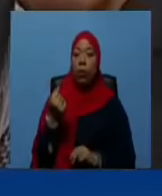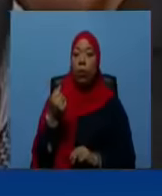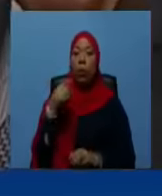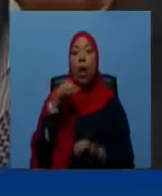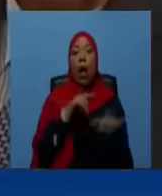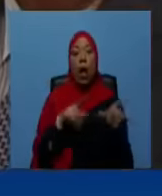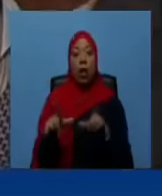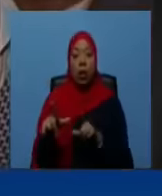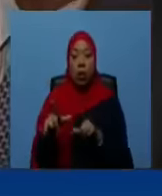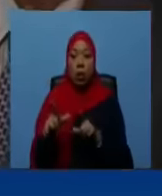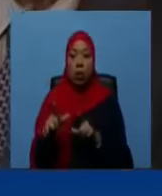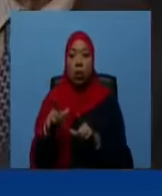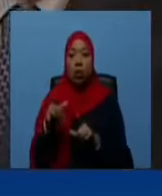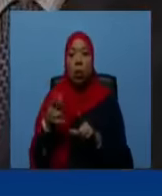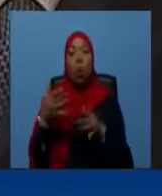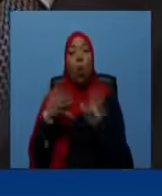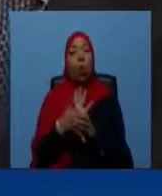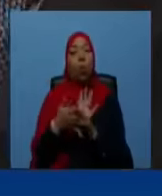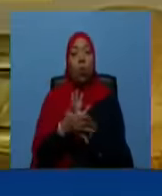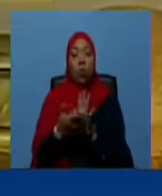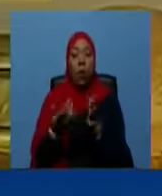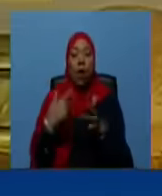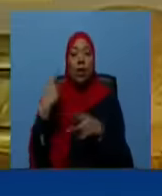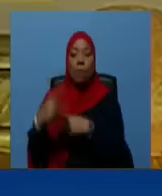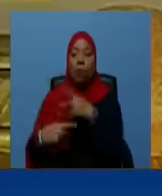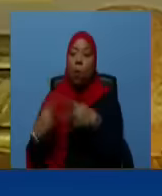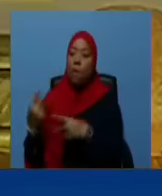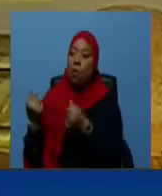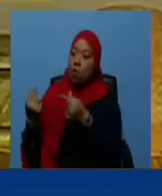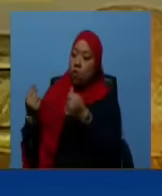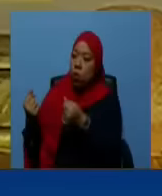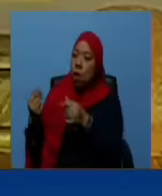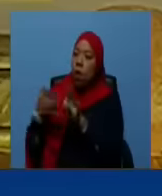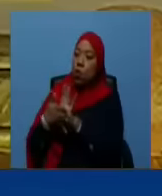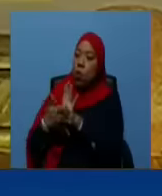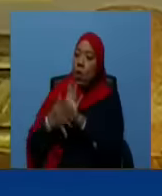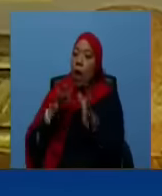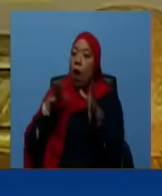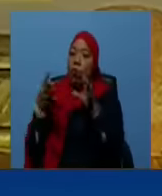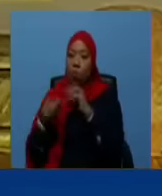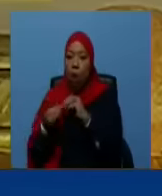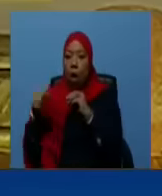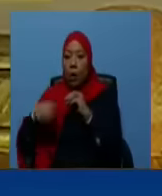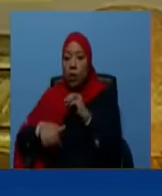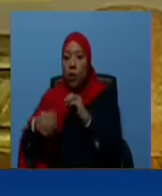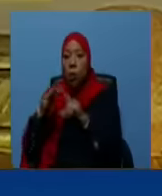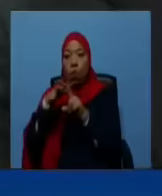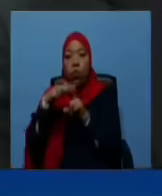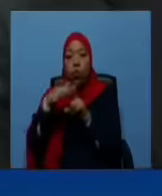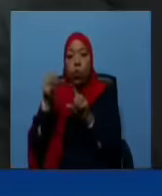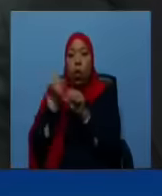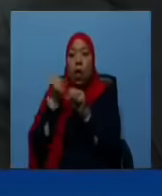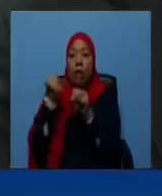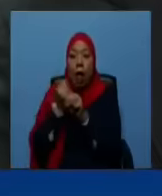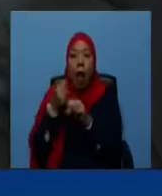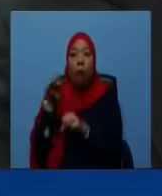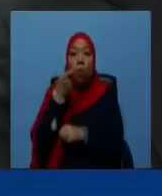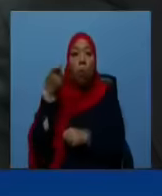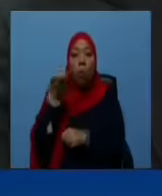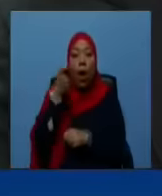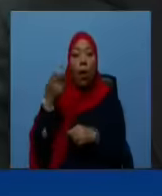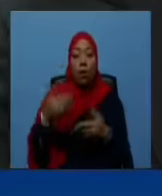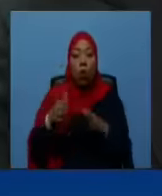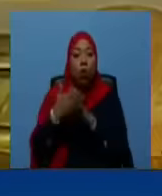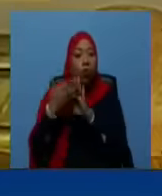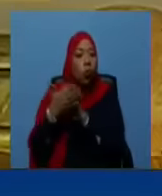está en el campo que tiene que estar, en el campo del trabajo, el